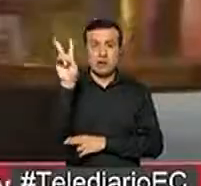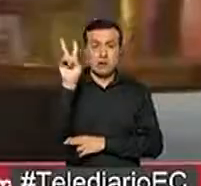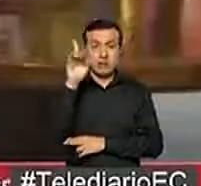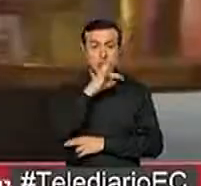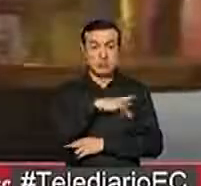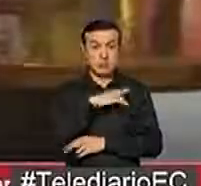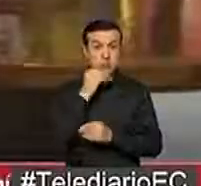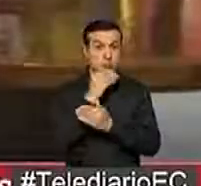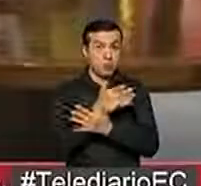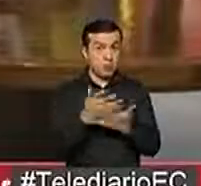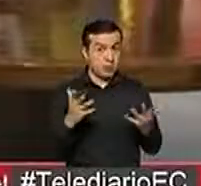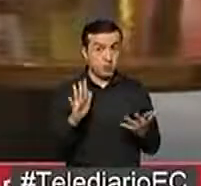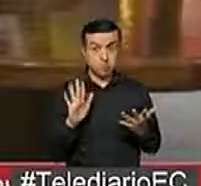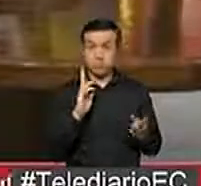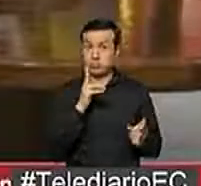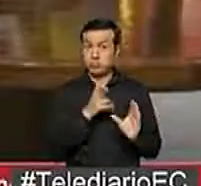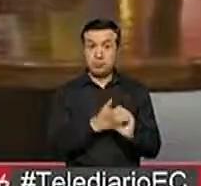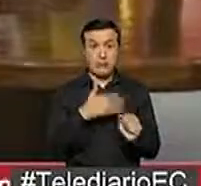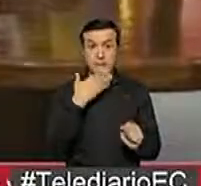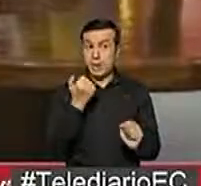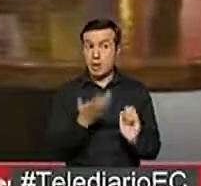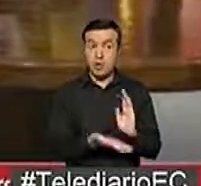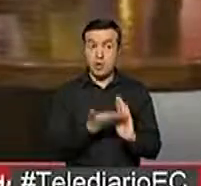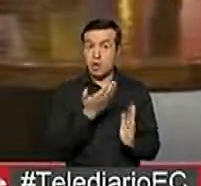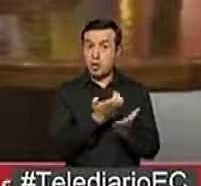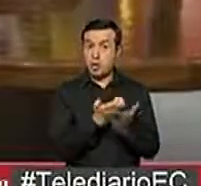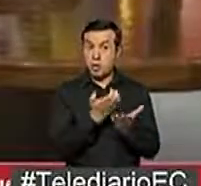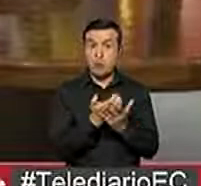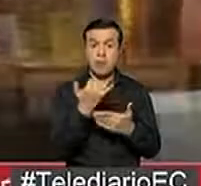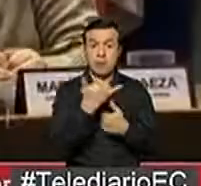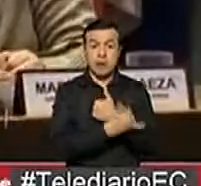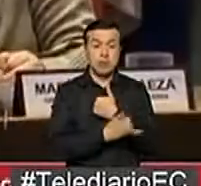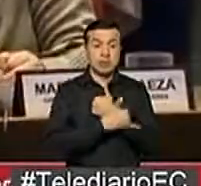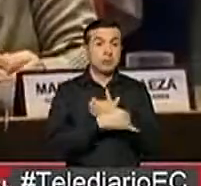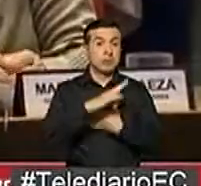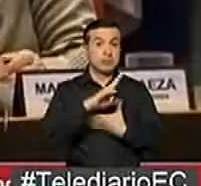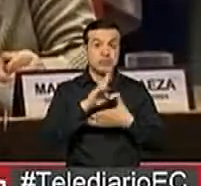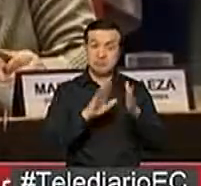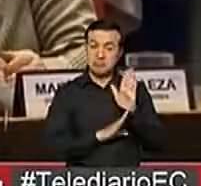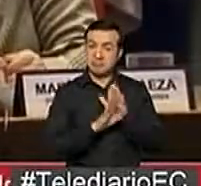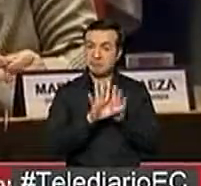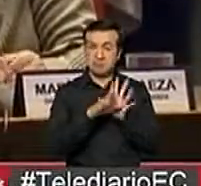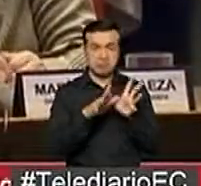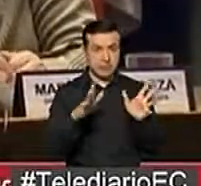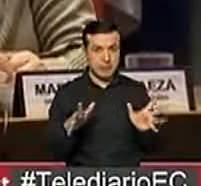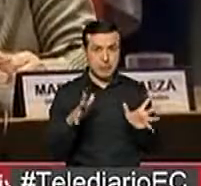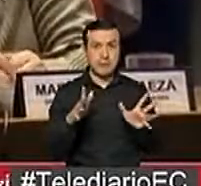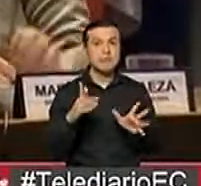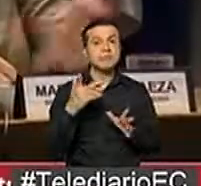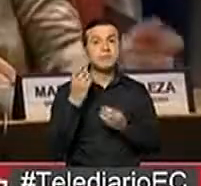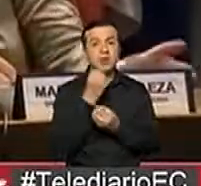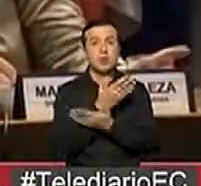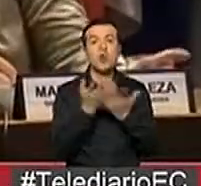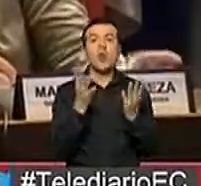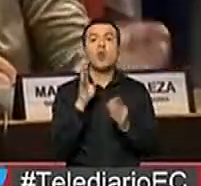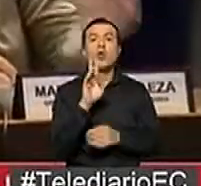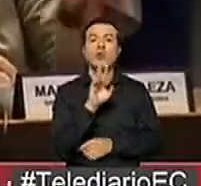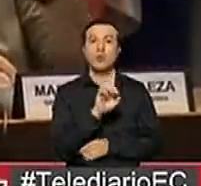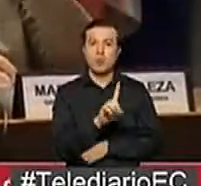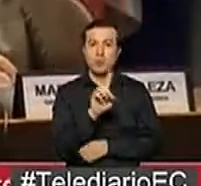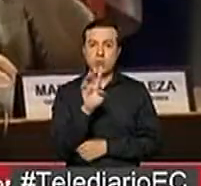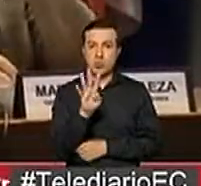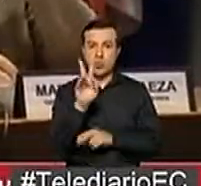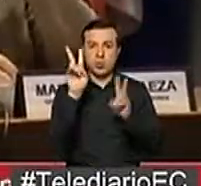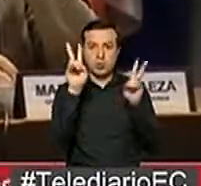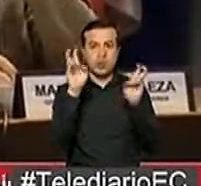que si no se mejora la participación femenina en la economía, los países latinoamericanos no van a crecer, durante la presentación de la 14ª Conferencia Regional sobre